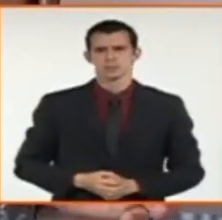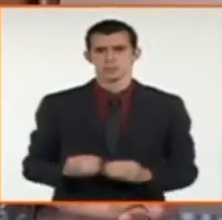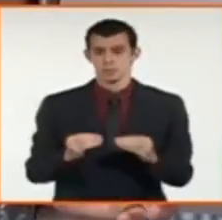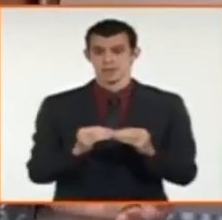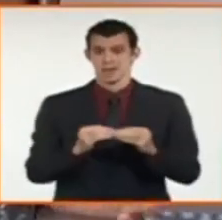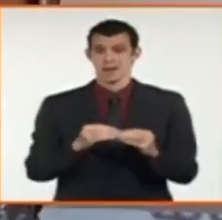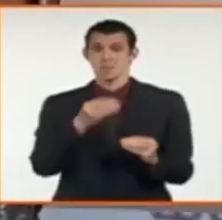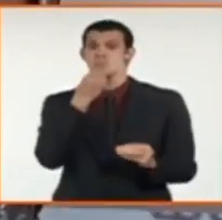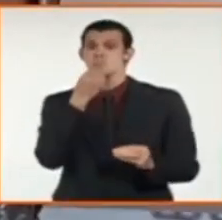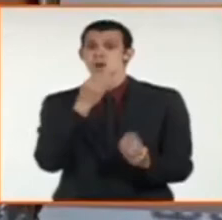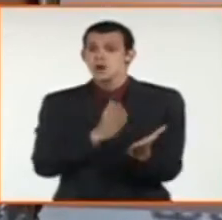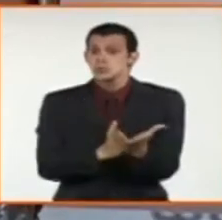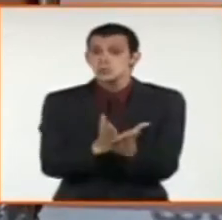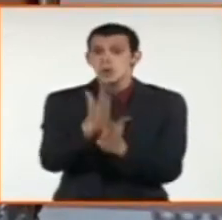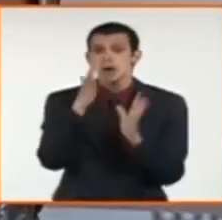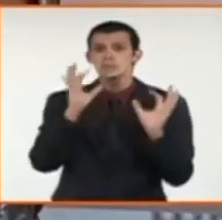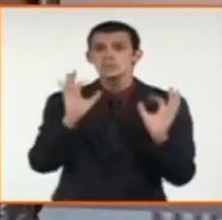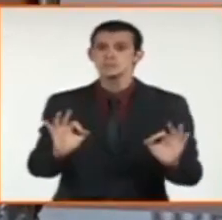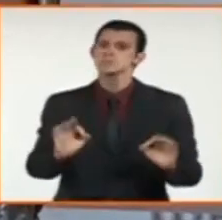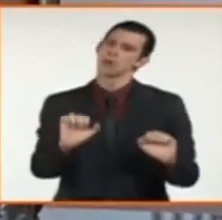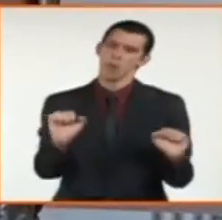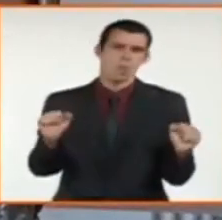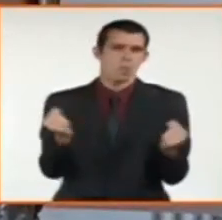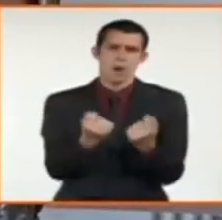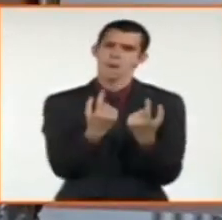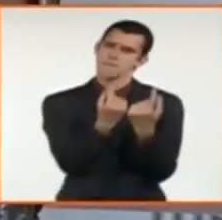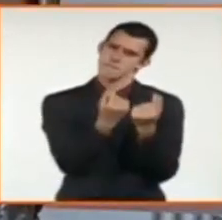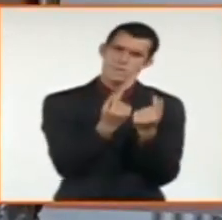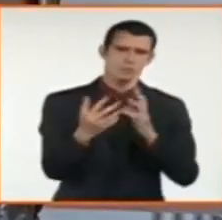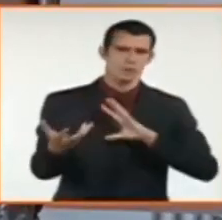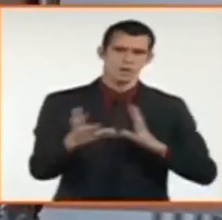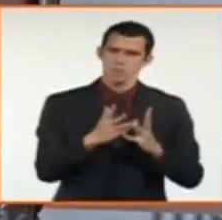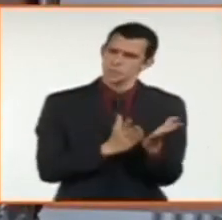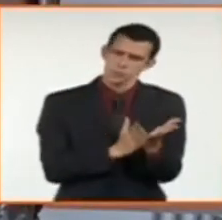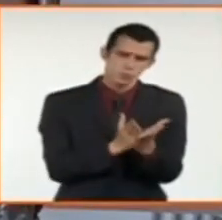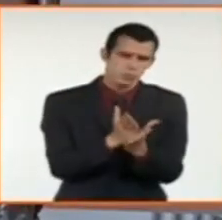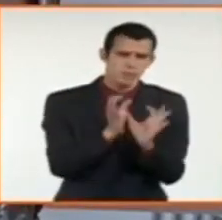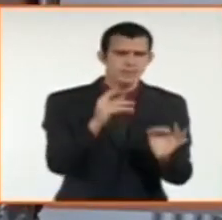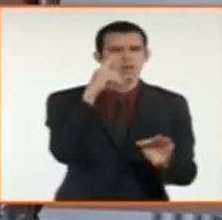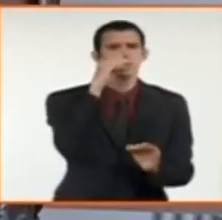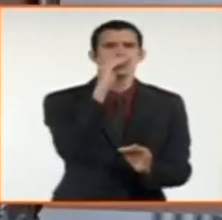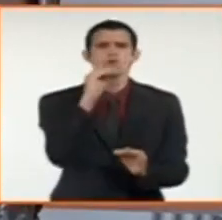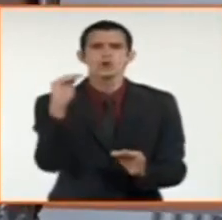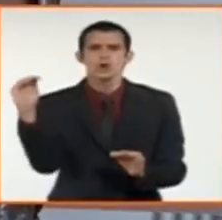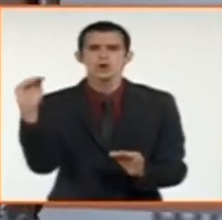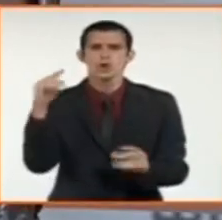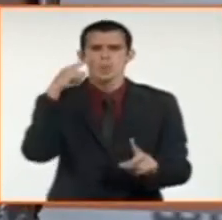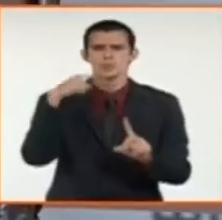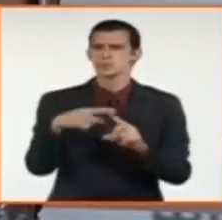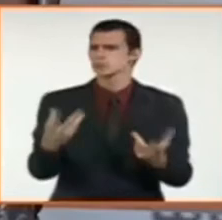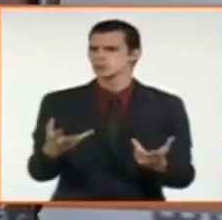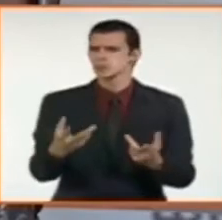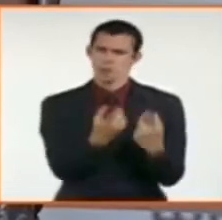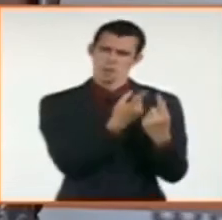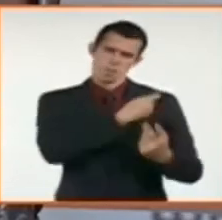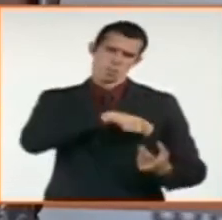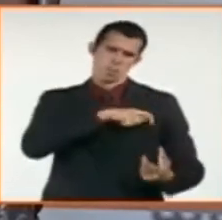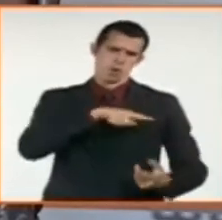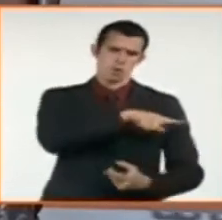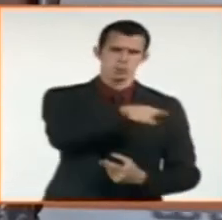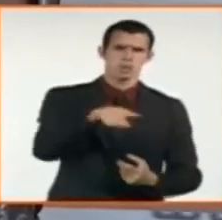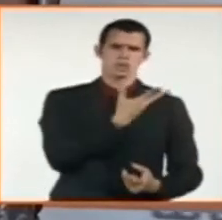precios de esos productos en aras de proteger a a la población pero por ejemplo